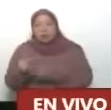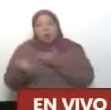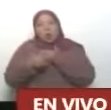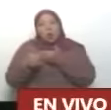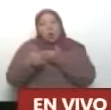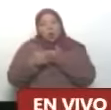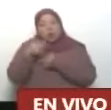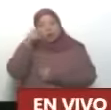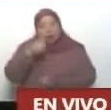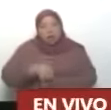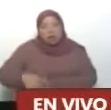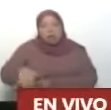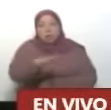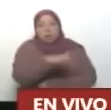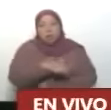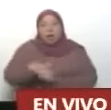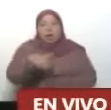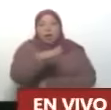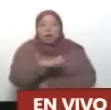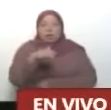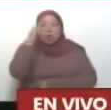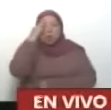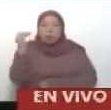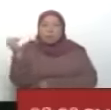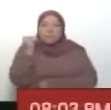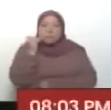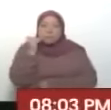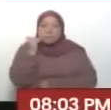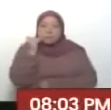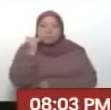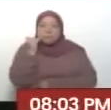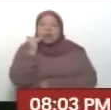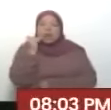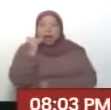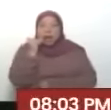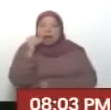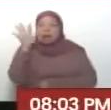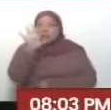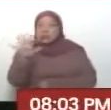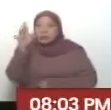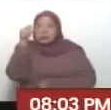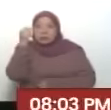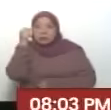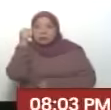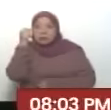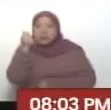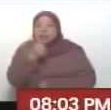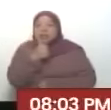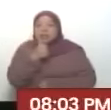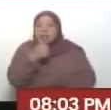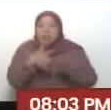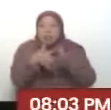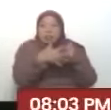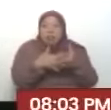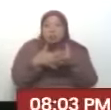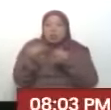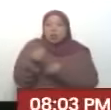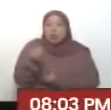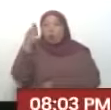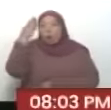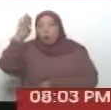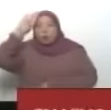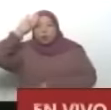pueblo de Vietnam? ¿Cuba o Estados Unidos? Así que desde Venezuela levantamos nuestra voz